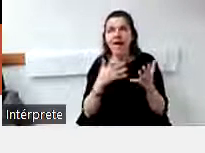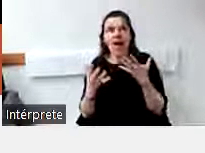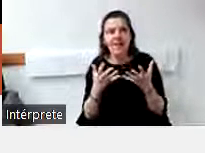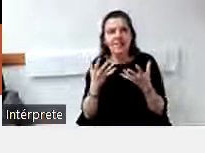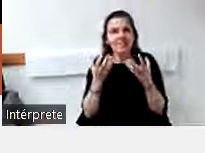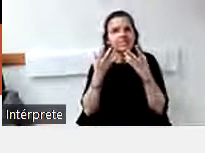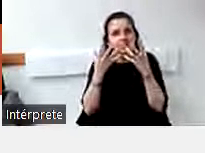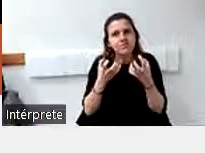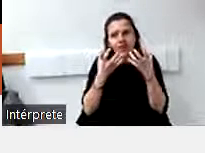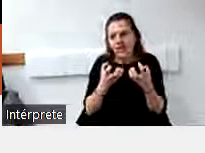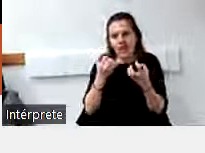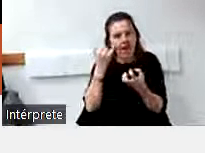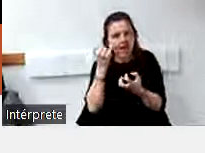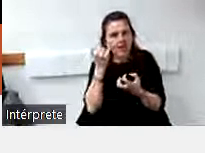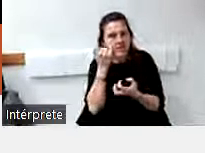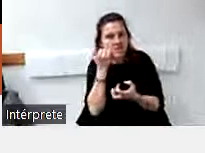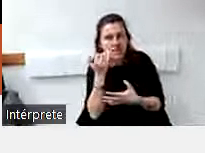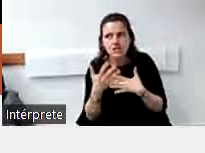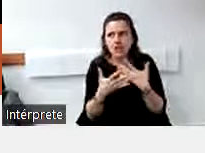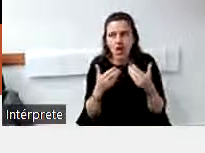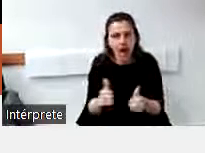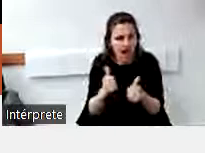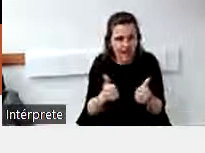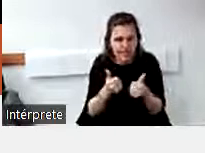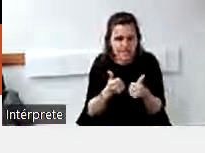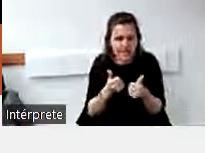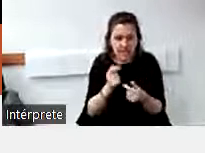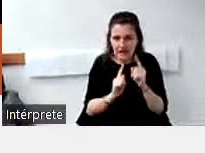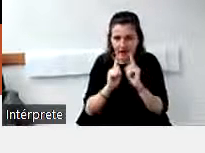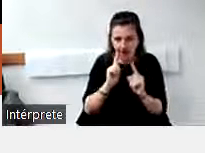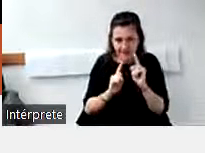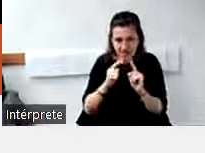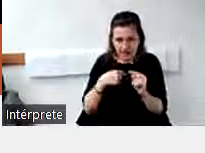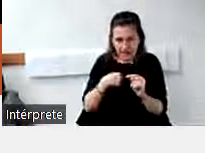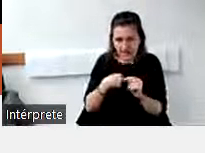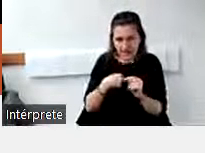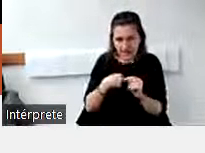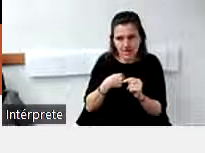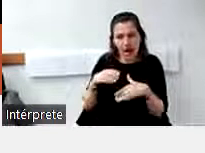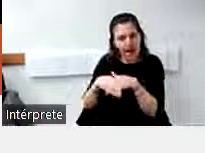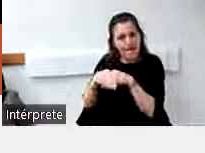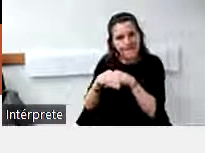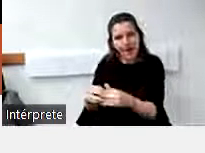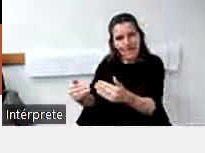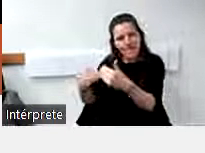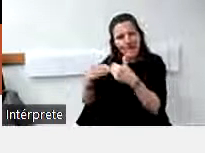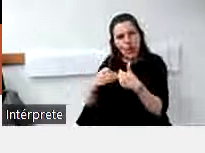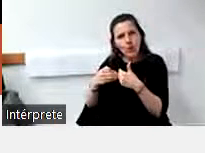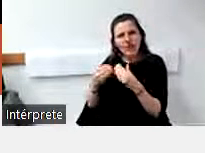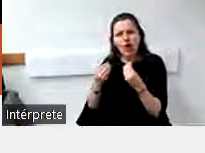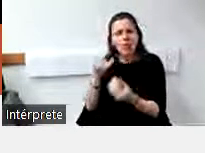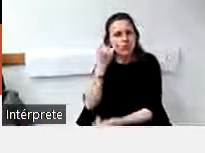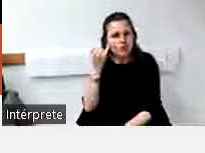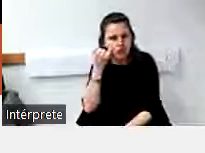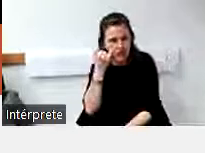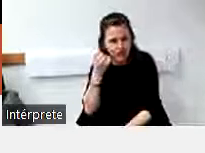mucha frecuencia algunas de mis amigas me dicen cómo es su parte sexual. Pero enseguida, bueno,